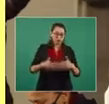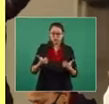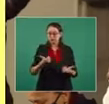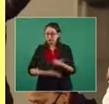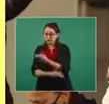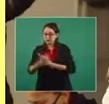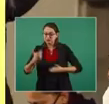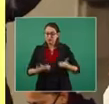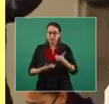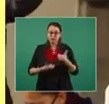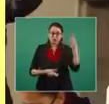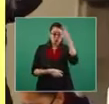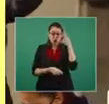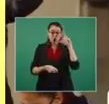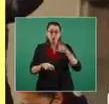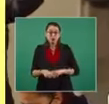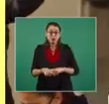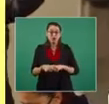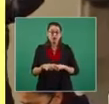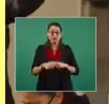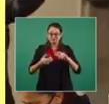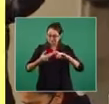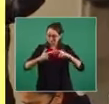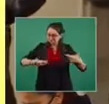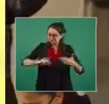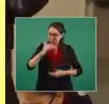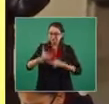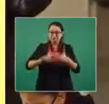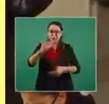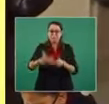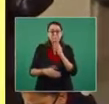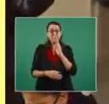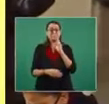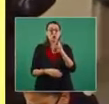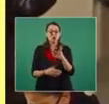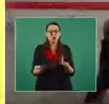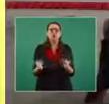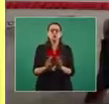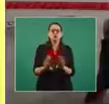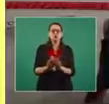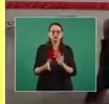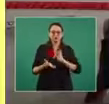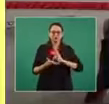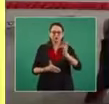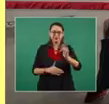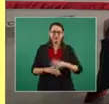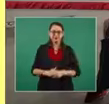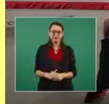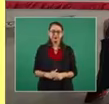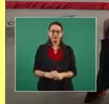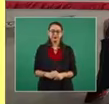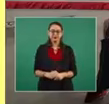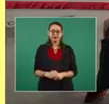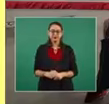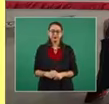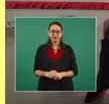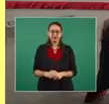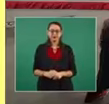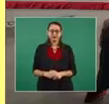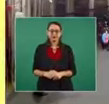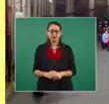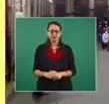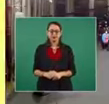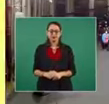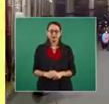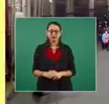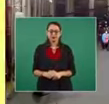de que las relaciones culturales sean mejores entre ambos países. Gracias, presidente. Bueno, es buena